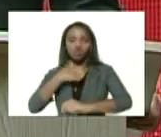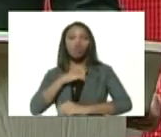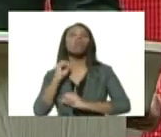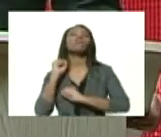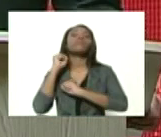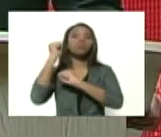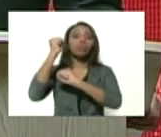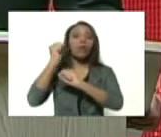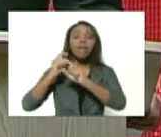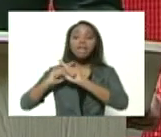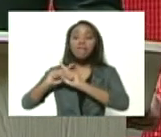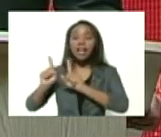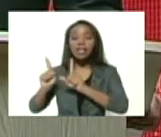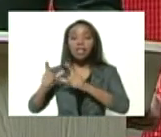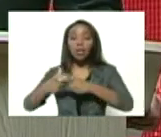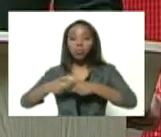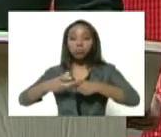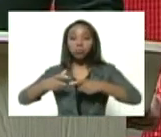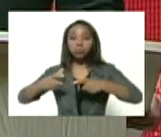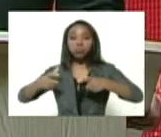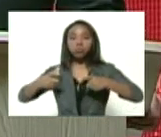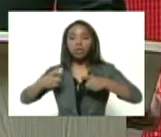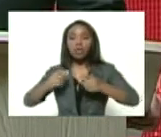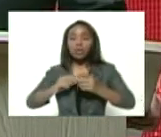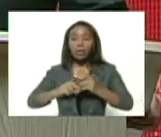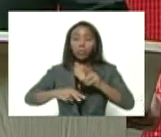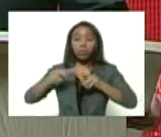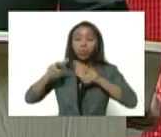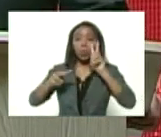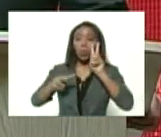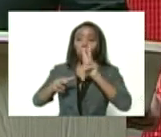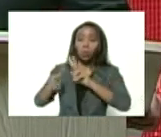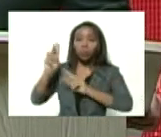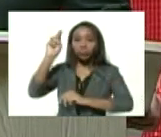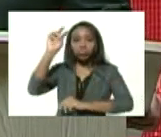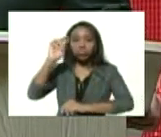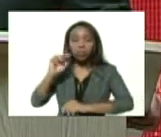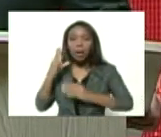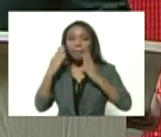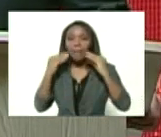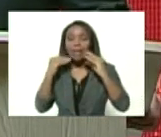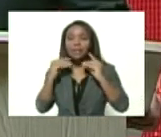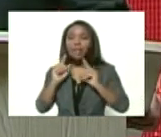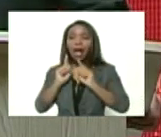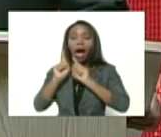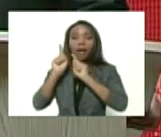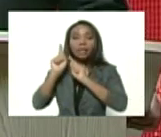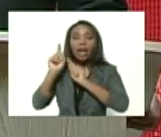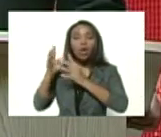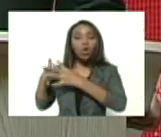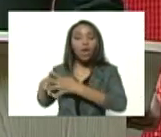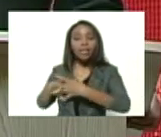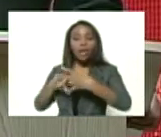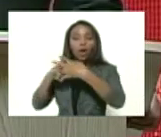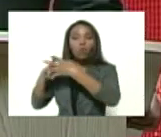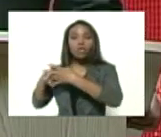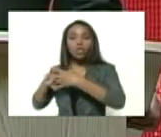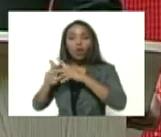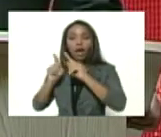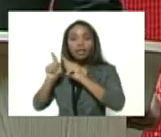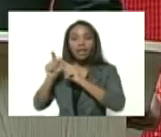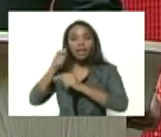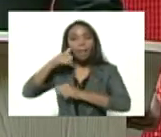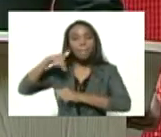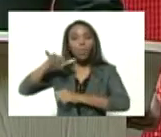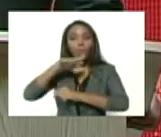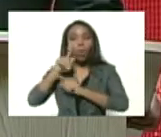diferencia del crecimiento exponencial que día a día experimenta los Estados Unidos de Norteamérica, la población,